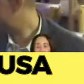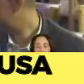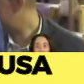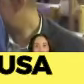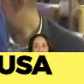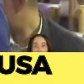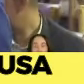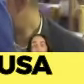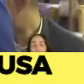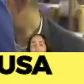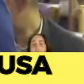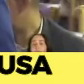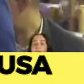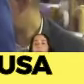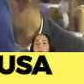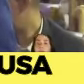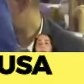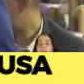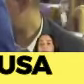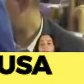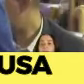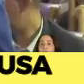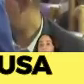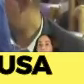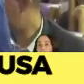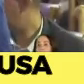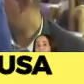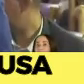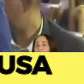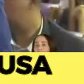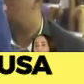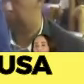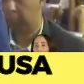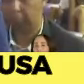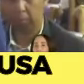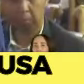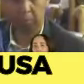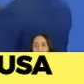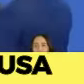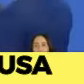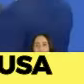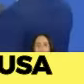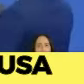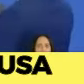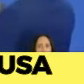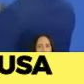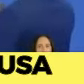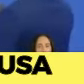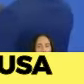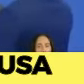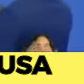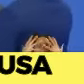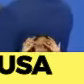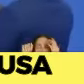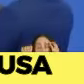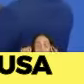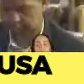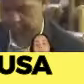misma categoría que tiene un embajador. ¿Usted estima pedirle al presidente que